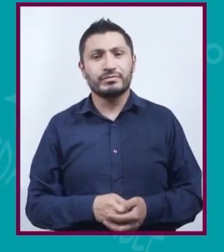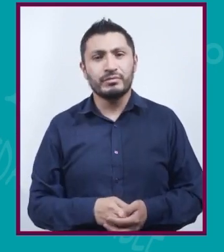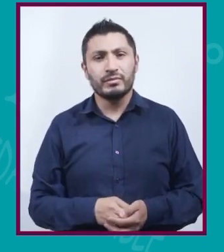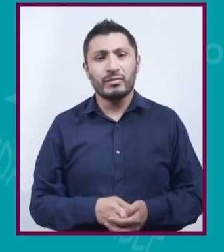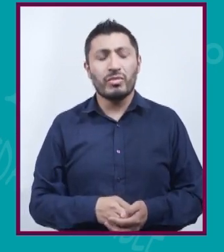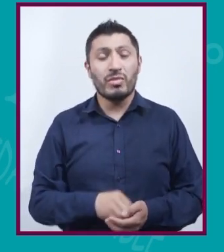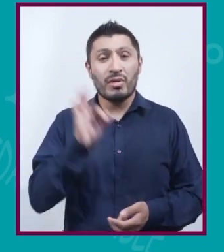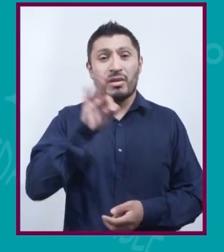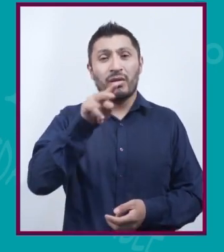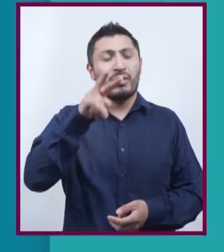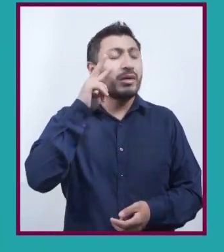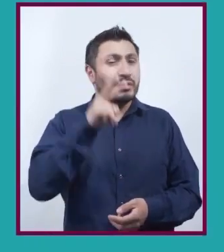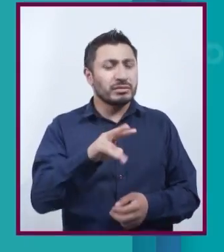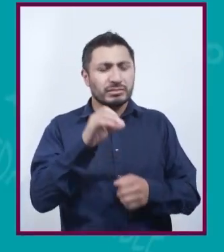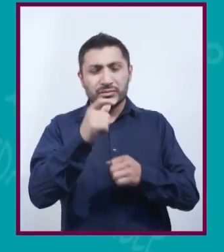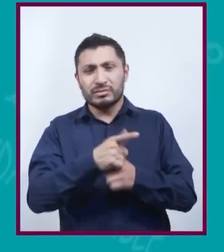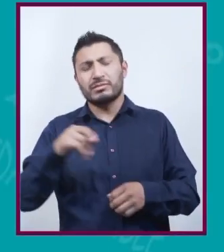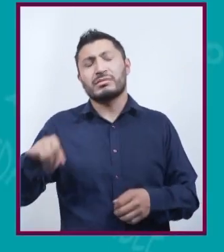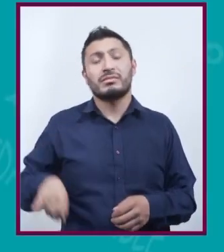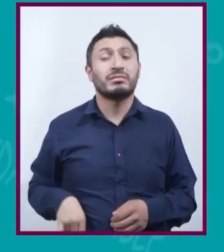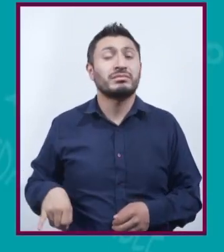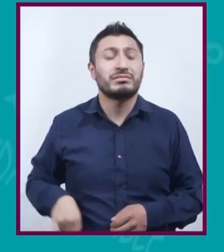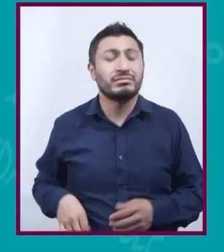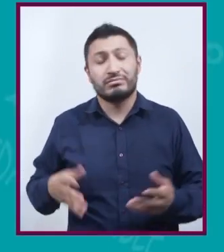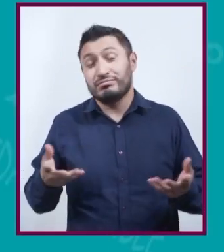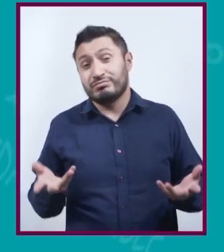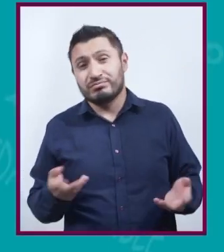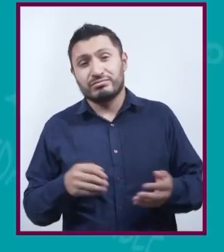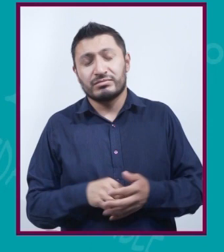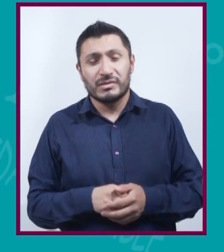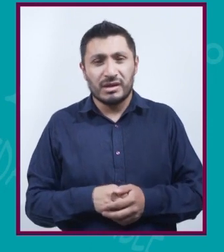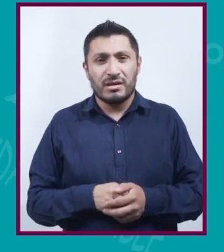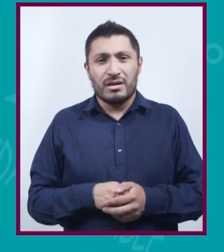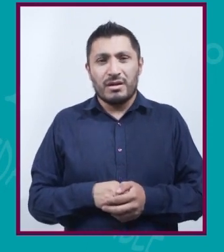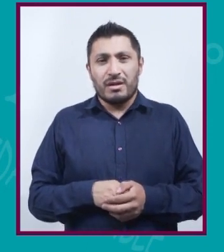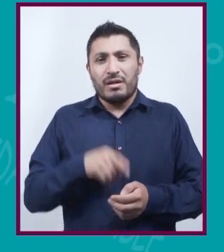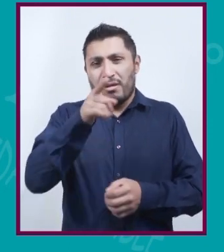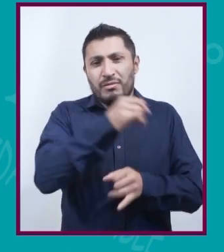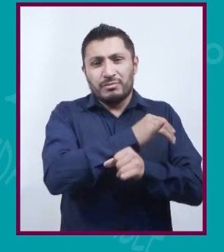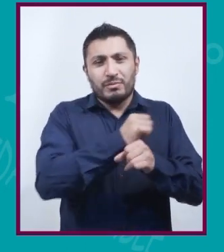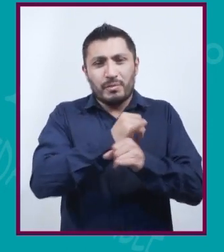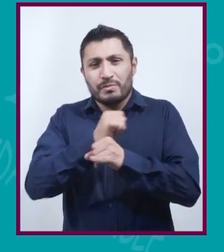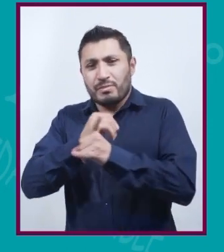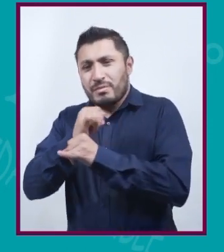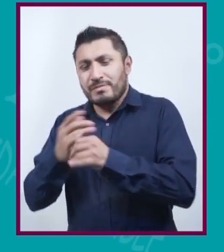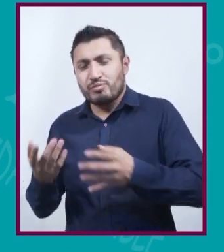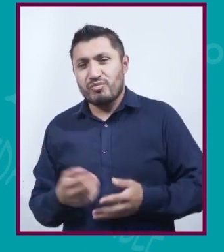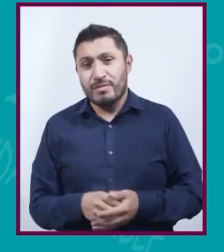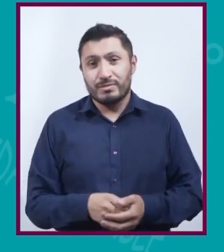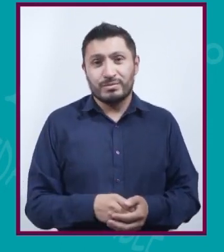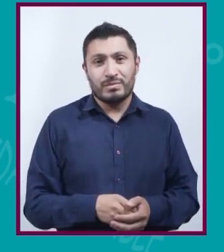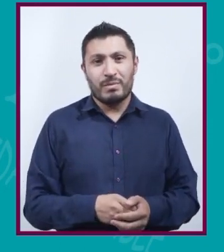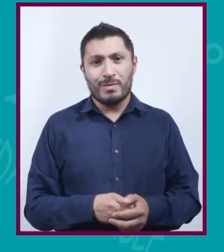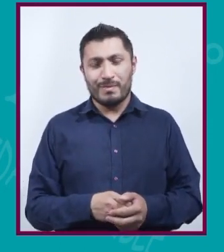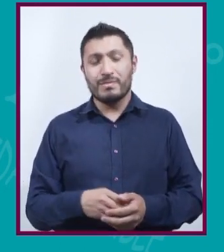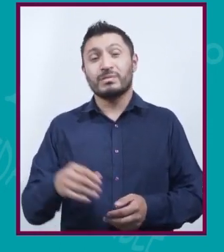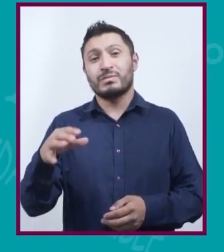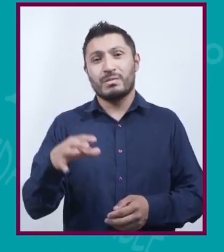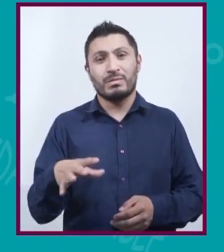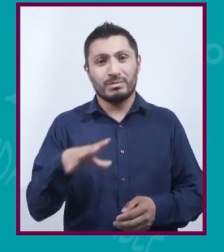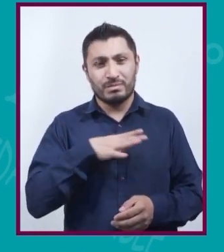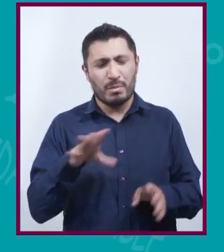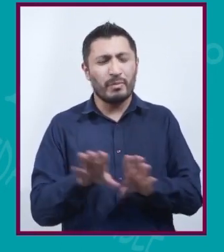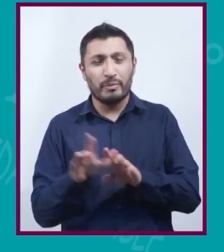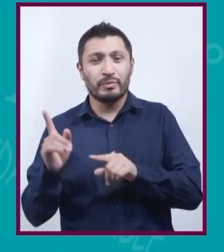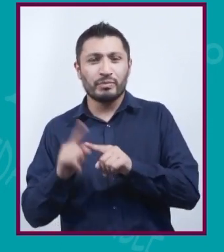parte de la ciencia ficción. Si ves algo que te llama la atención, investigas